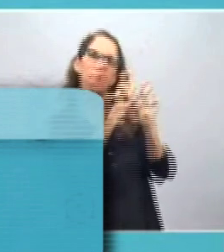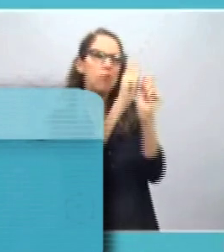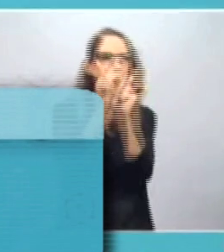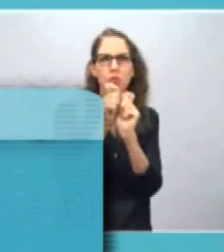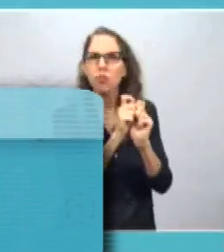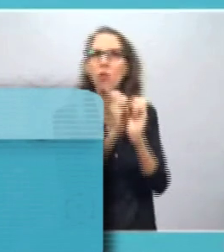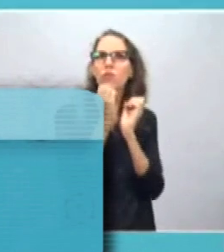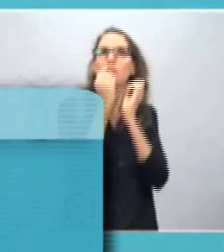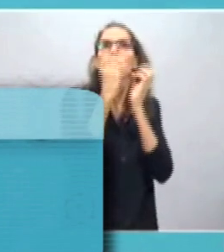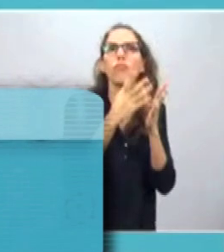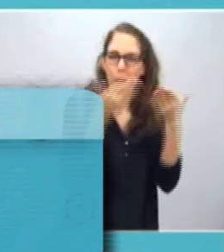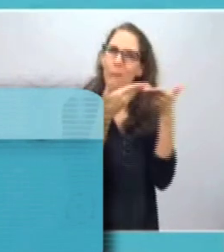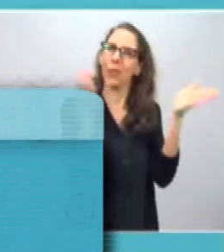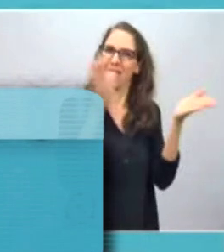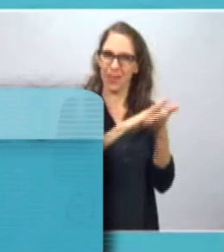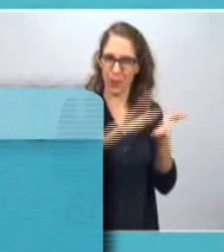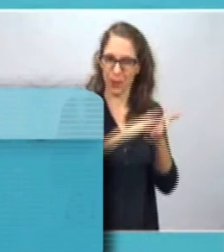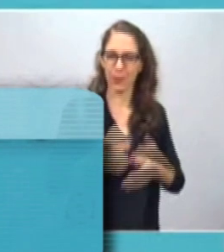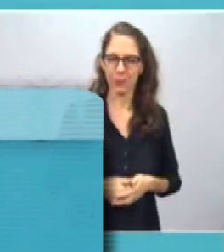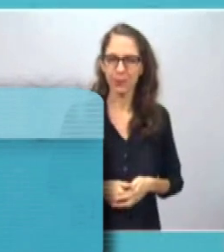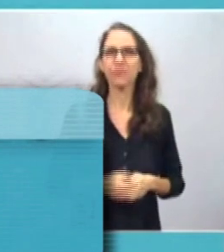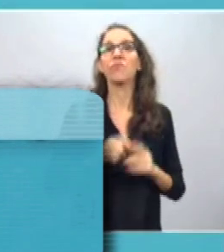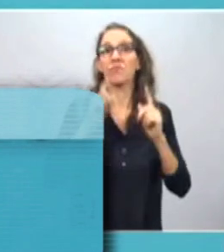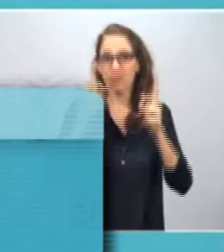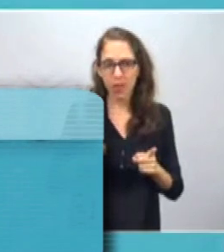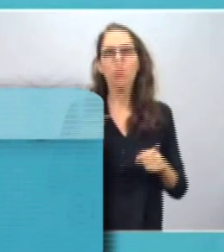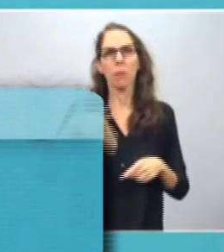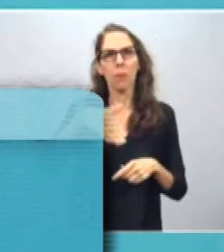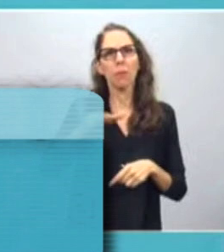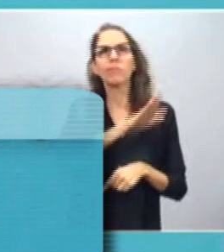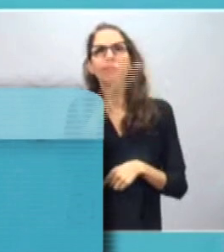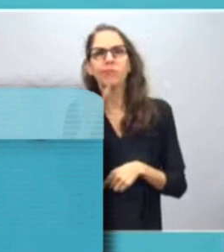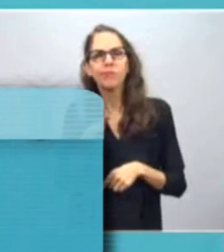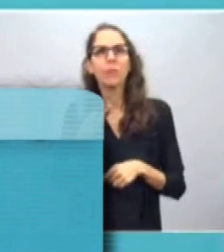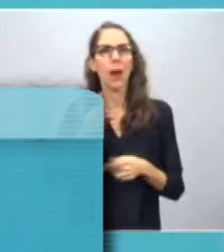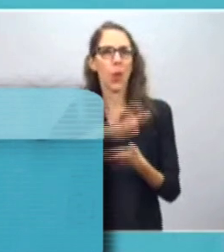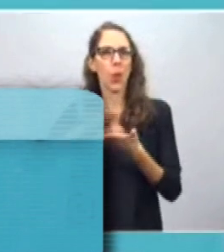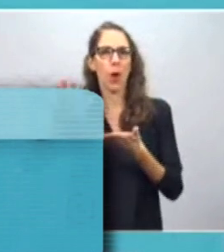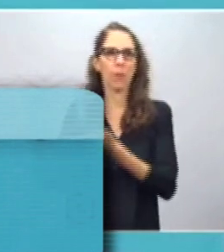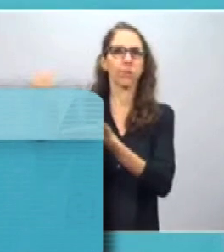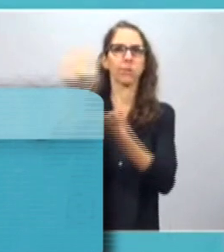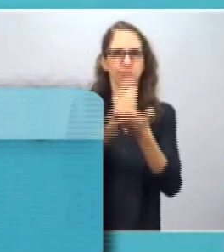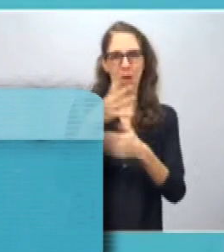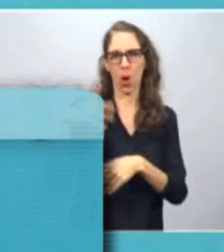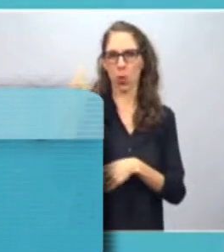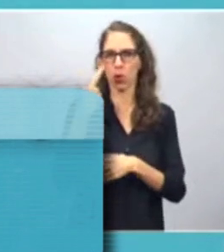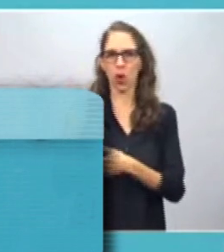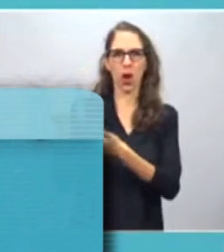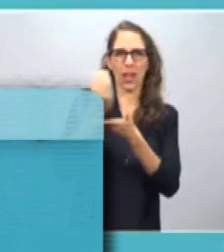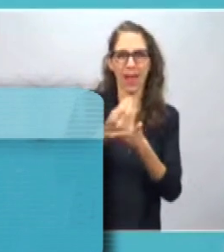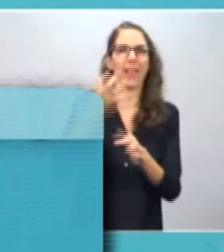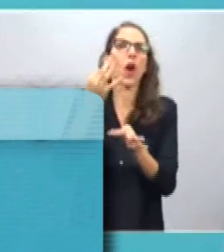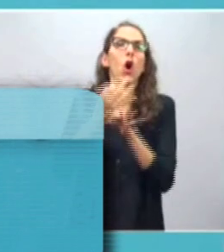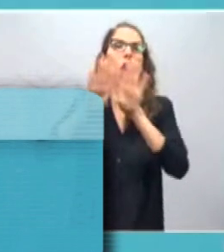ha renovado por completo. También el gobernador va a participar de la asunción de las nuevas autoridades del Colegio